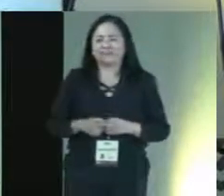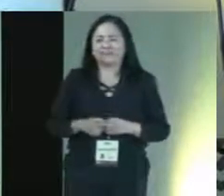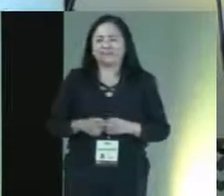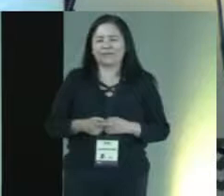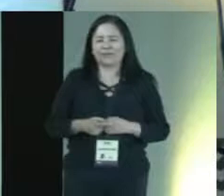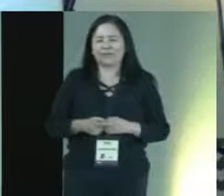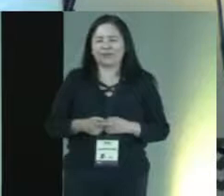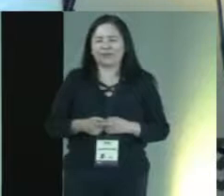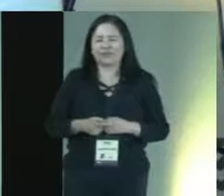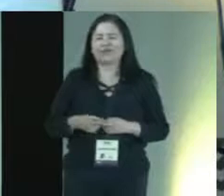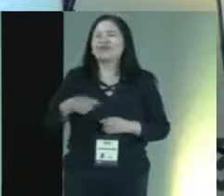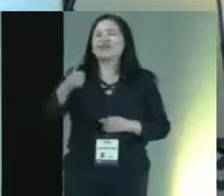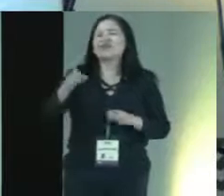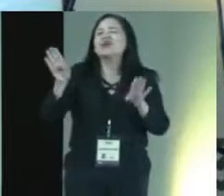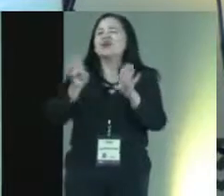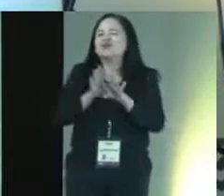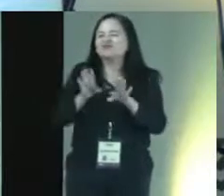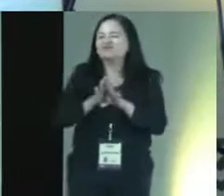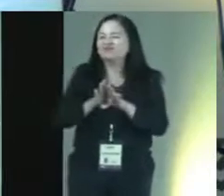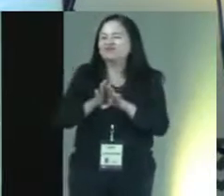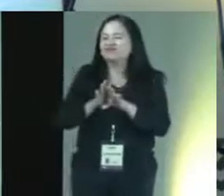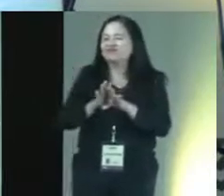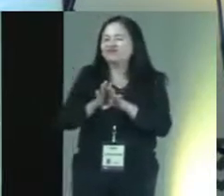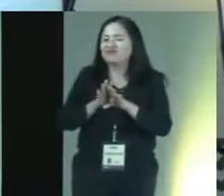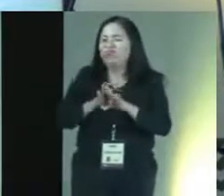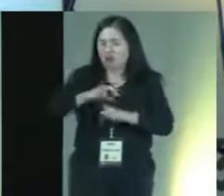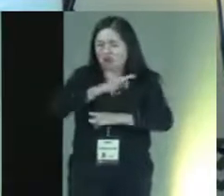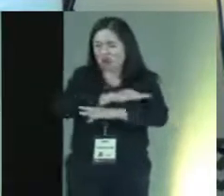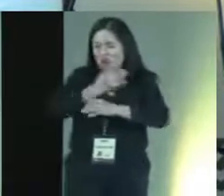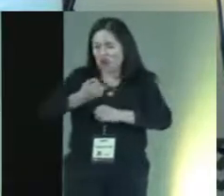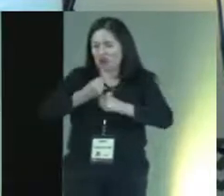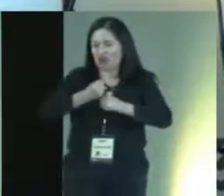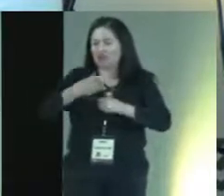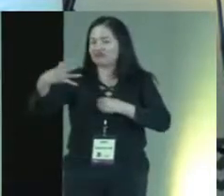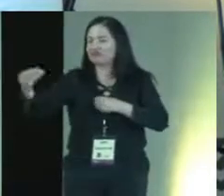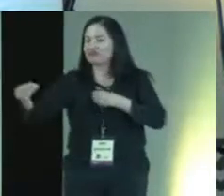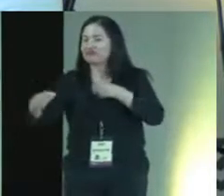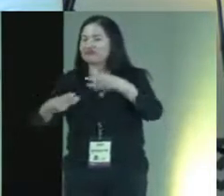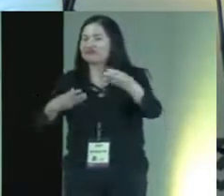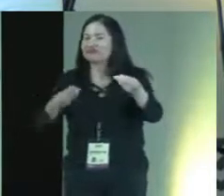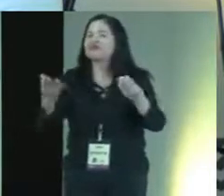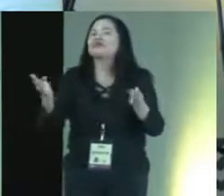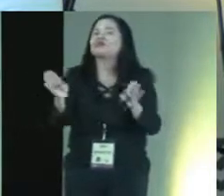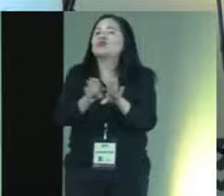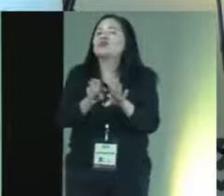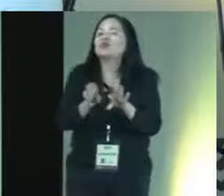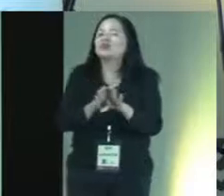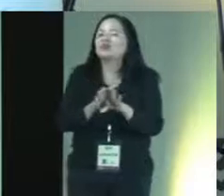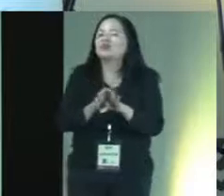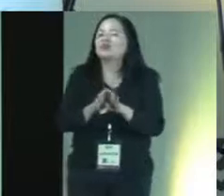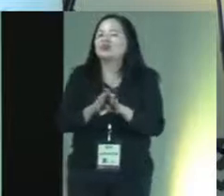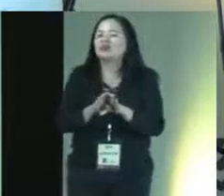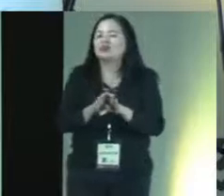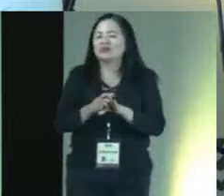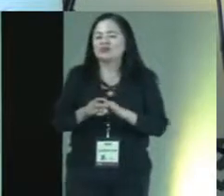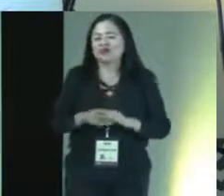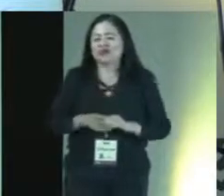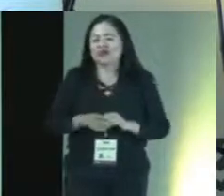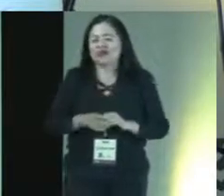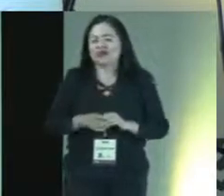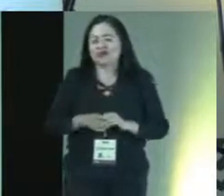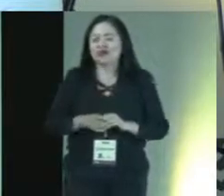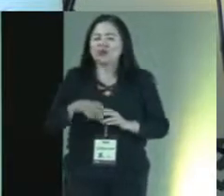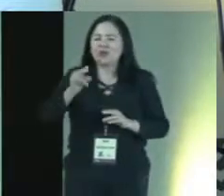de compartir el poder y ser comparsa de los trasiegos, de